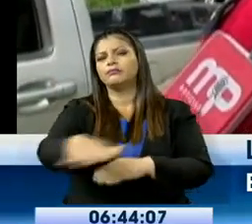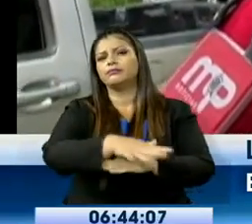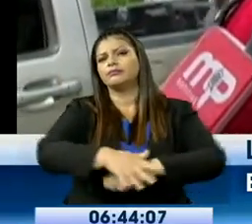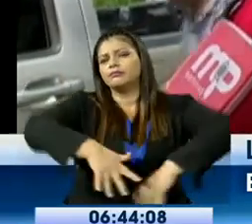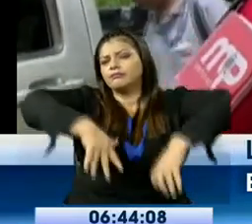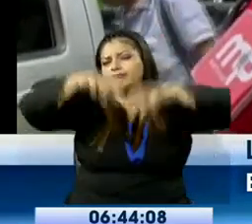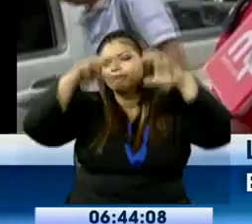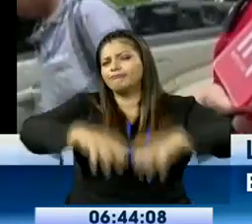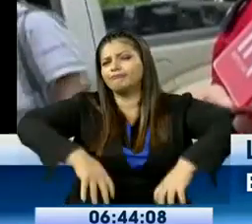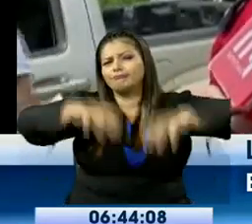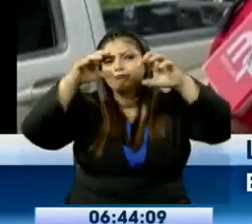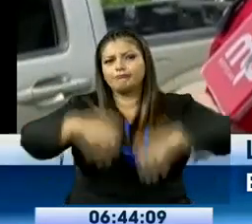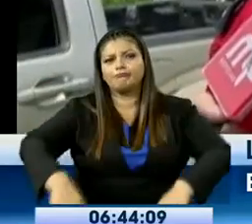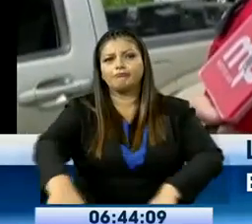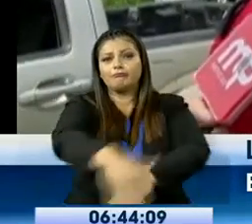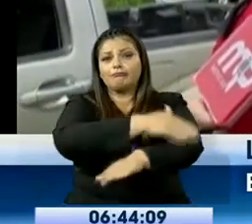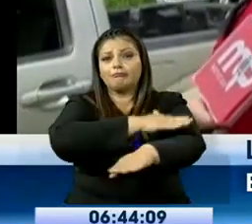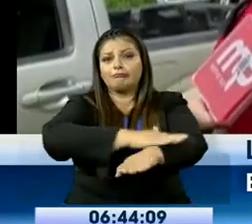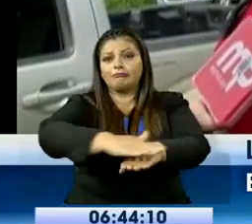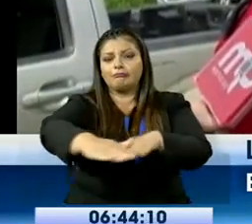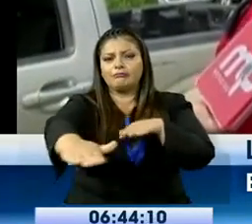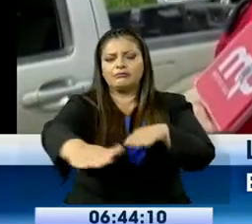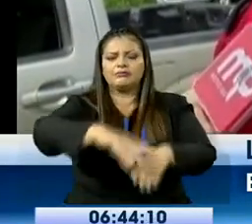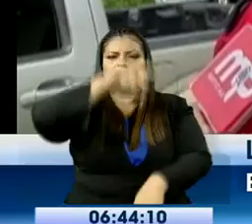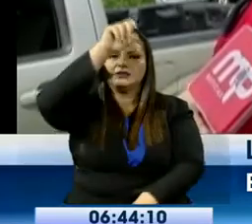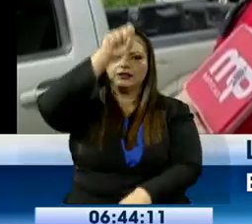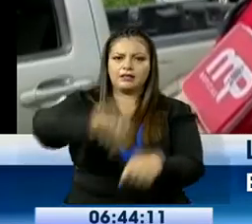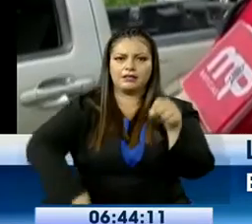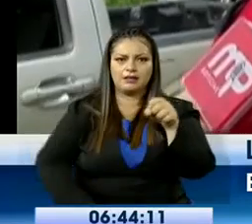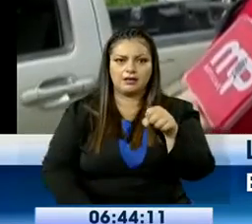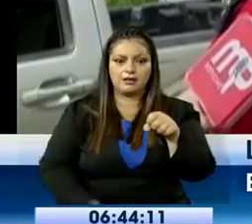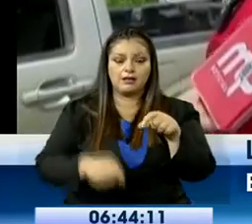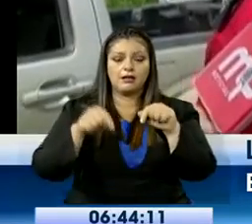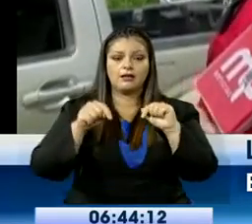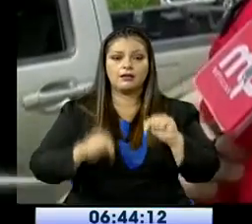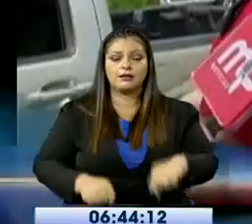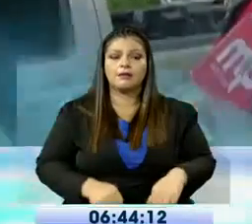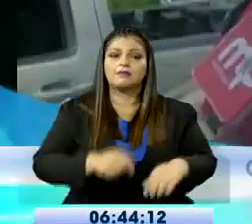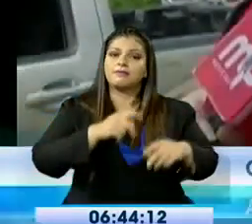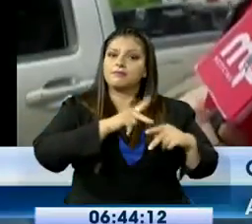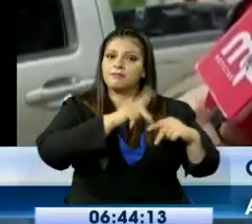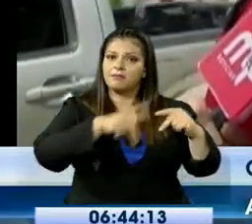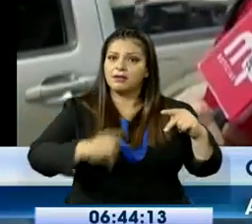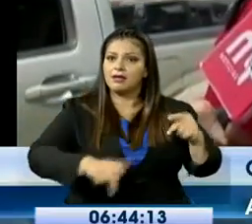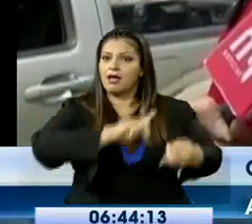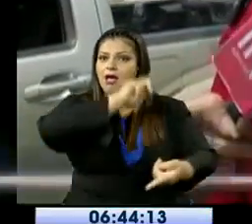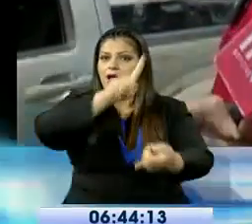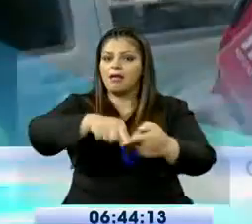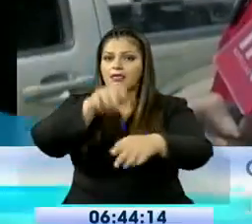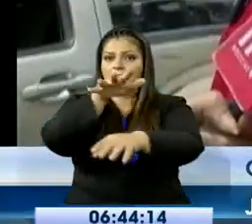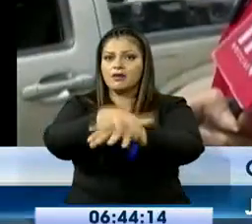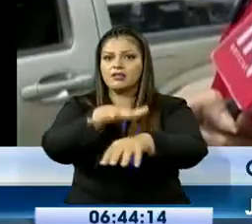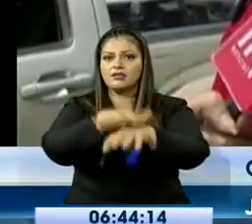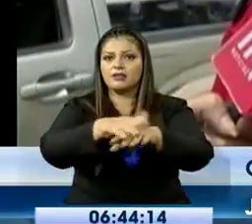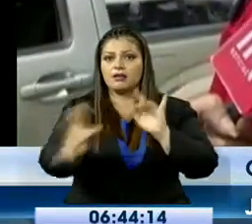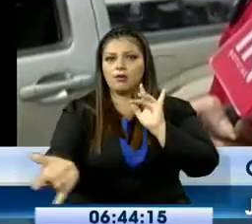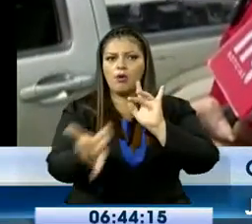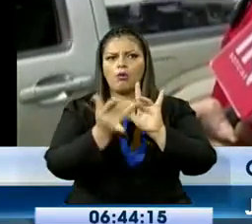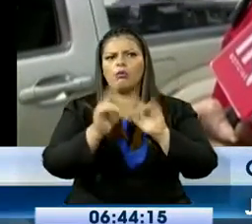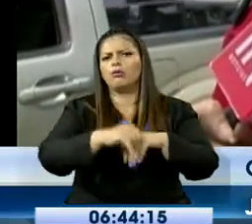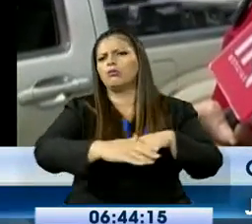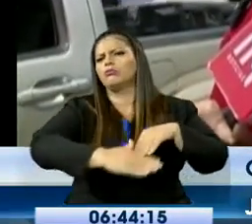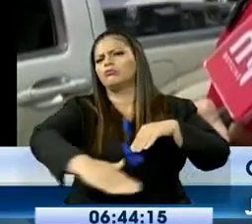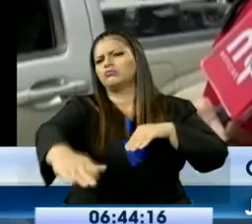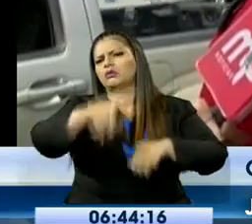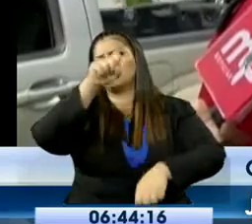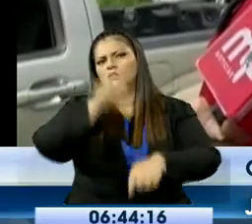la infraestructura vial que nos conecta entre Piñas y Machala. Hay servicios de agua potable que tienen que ser atendidos con los